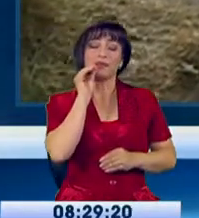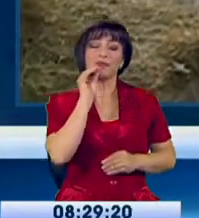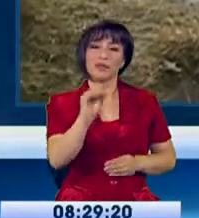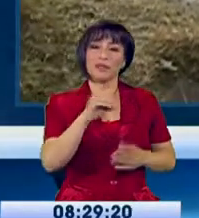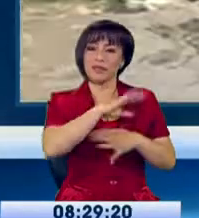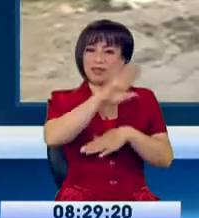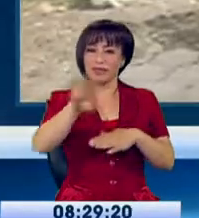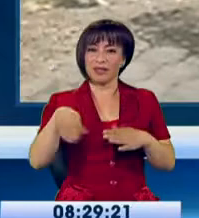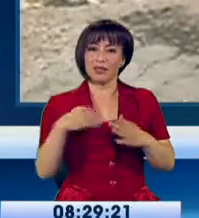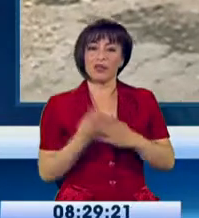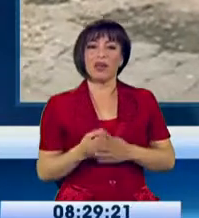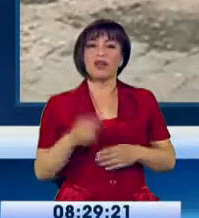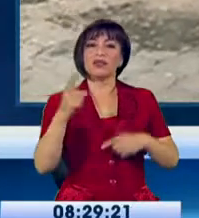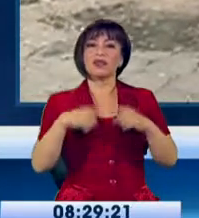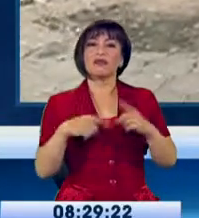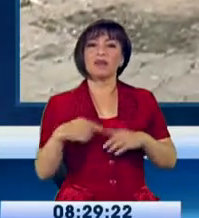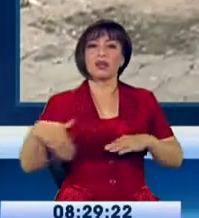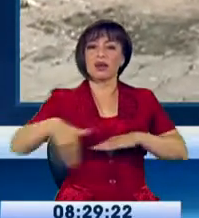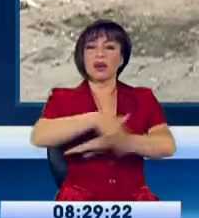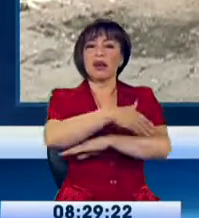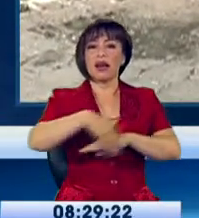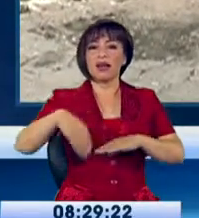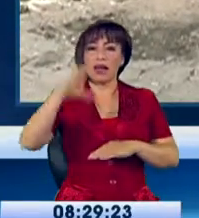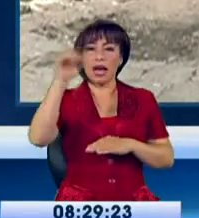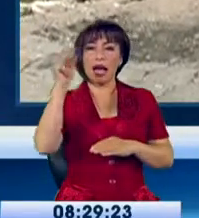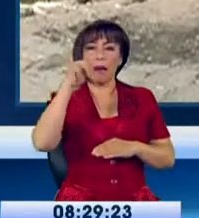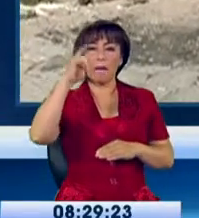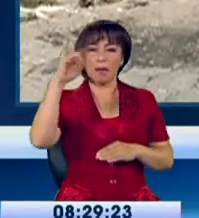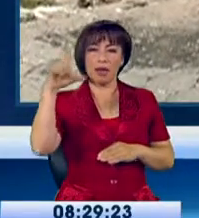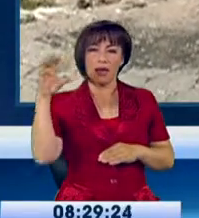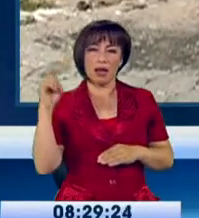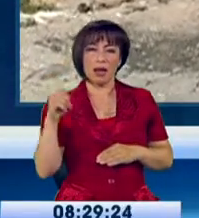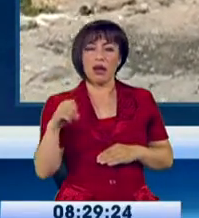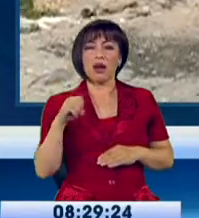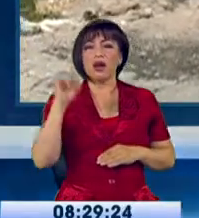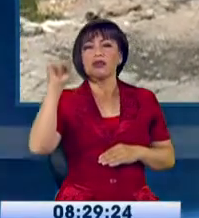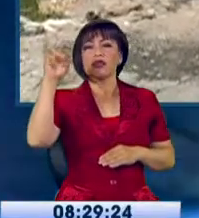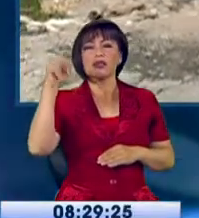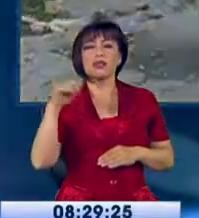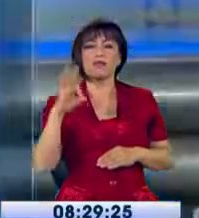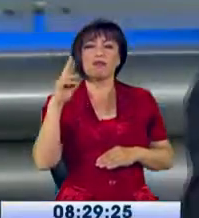amigos de La Bota, la calle Camilo Cienfuegos. Por favor, autoridades. Tiempo de una pausa. Vamos a retornar.